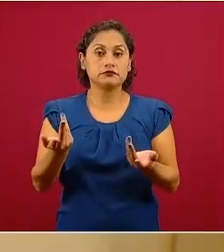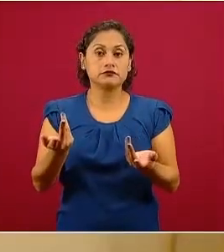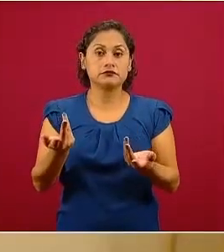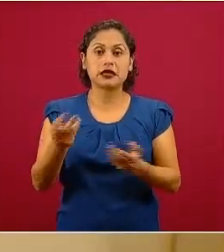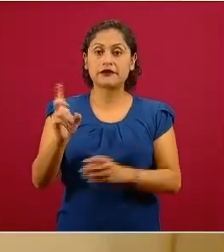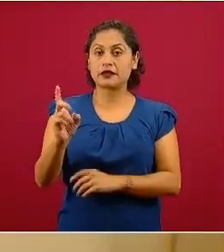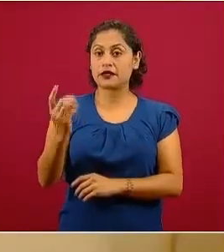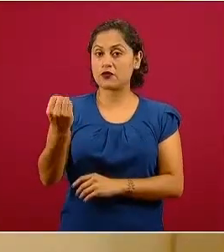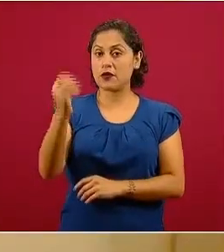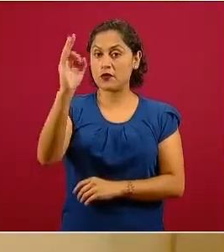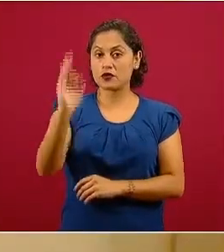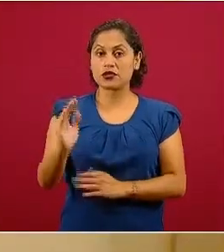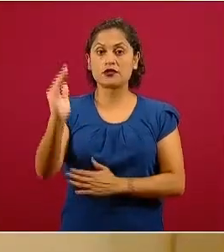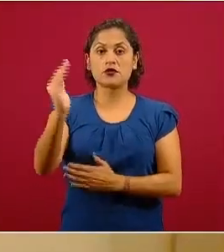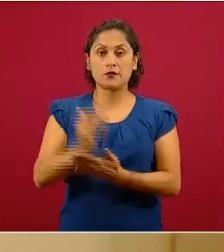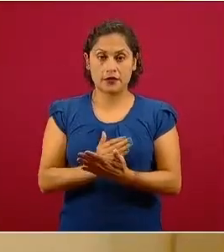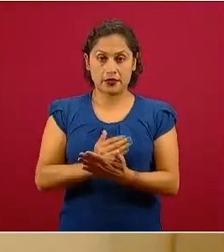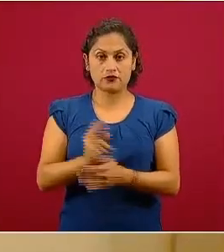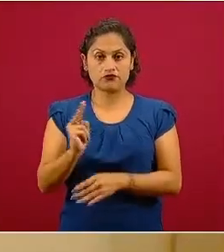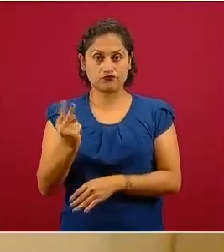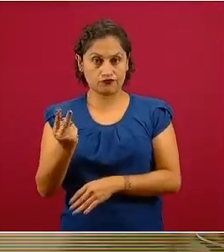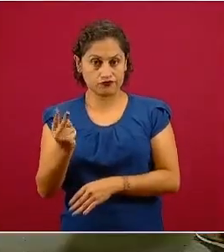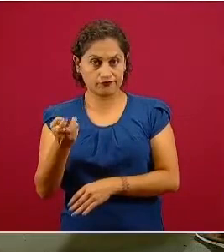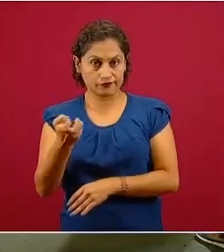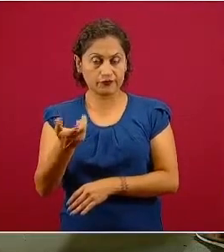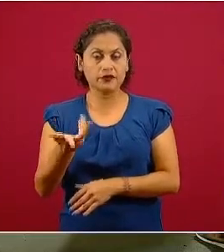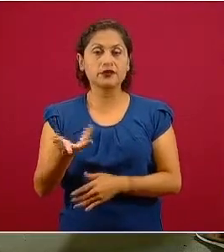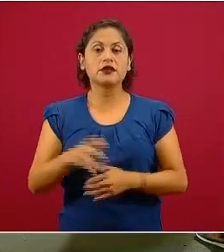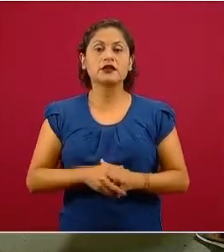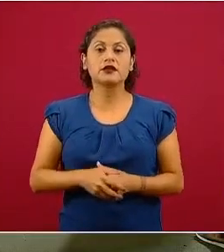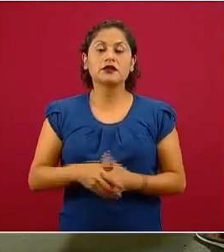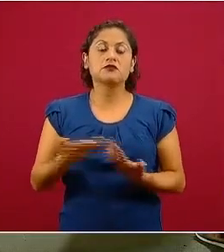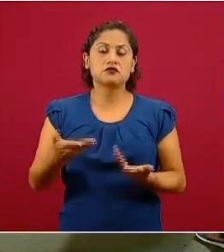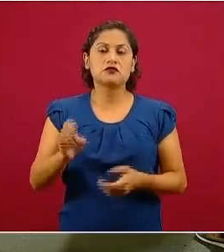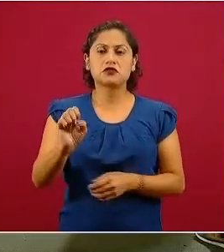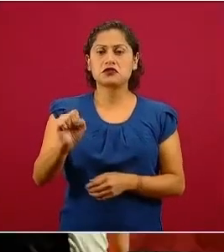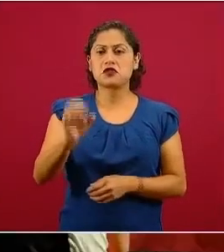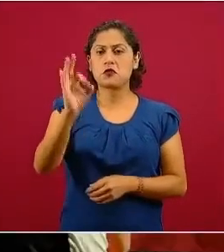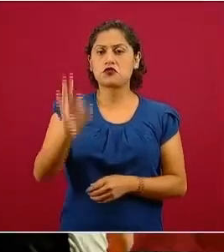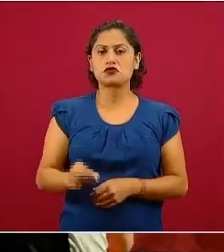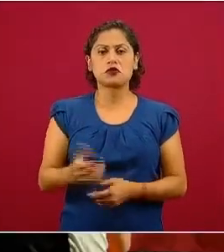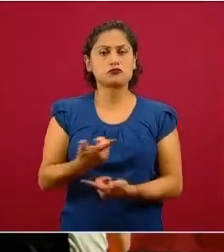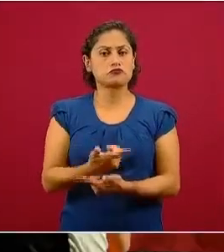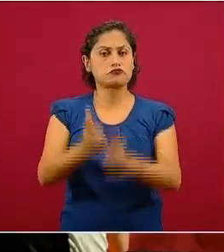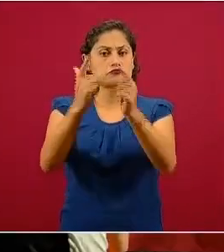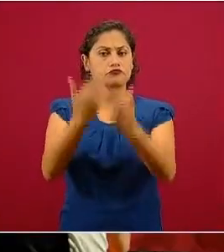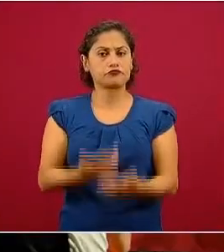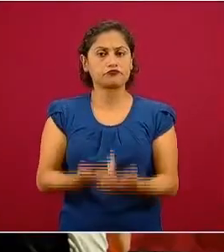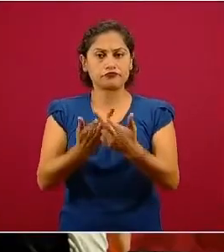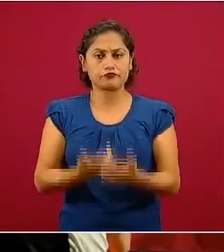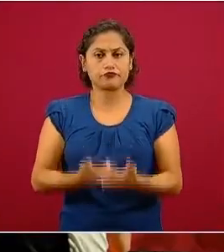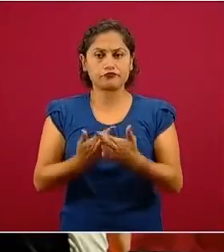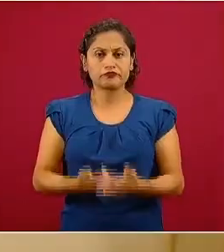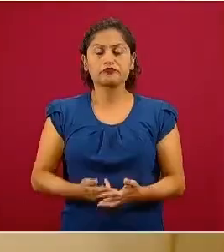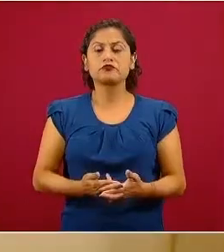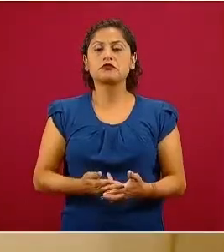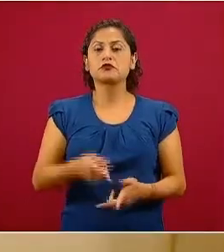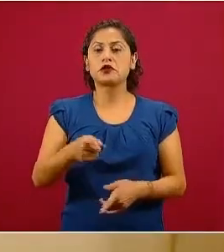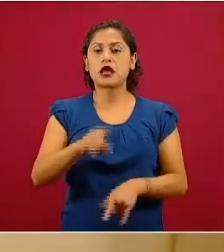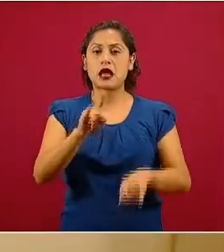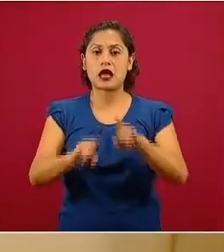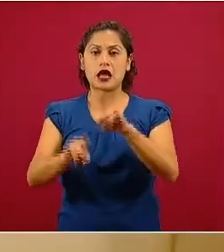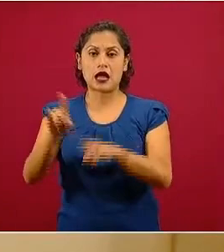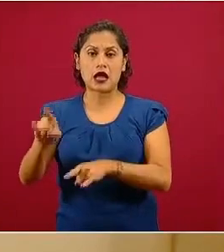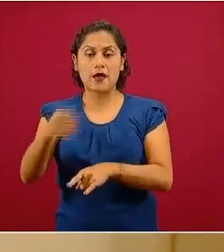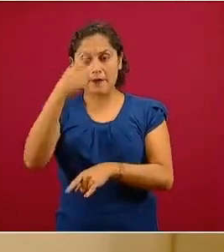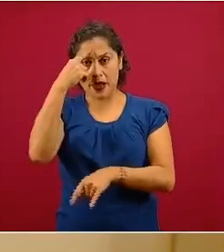perdón, del 39% en ambos casos, es decir, más del 60% de disponibilidad, habiendo disminuido las camas generales en la última semana,